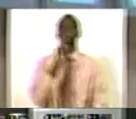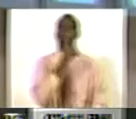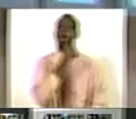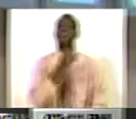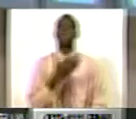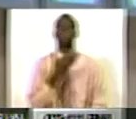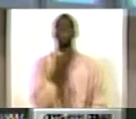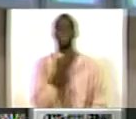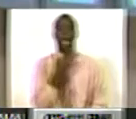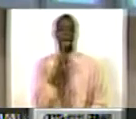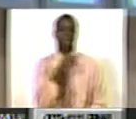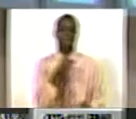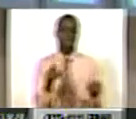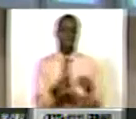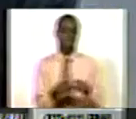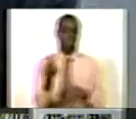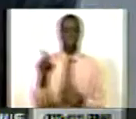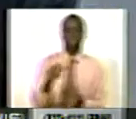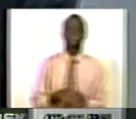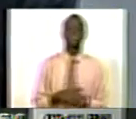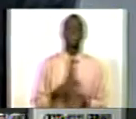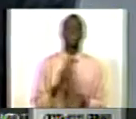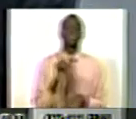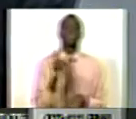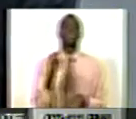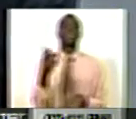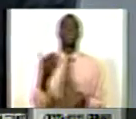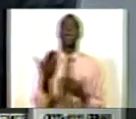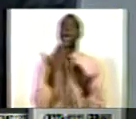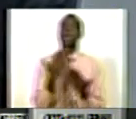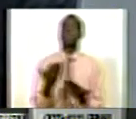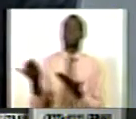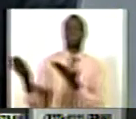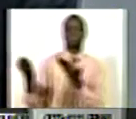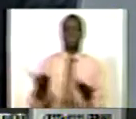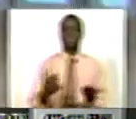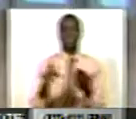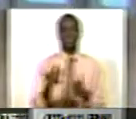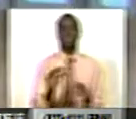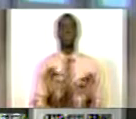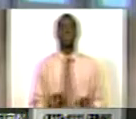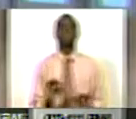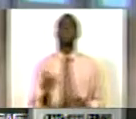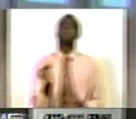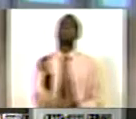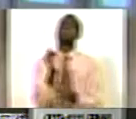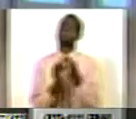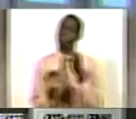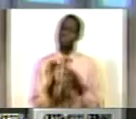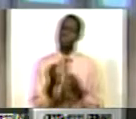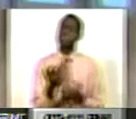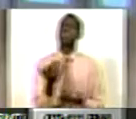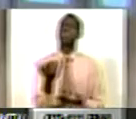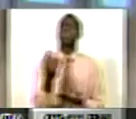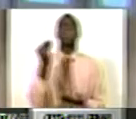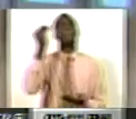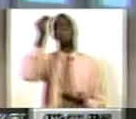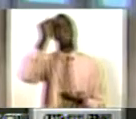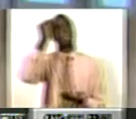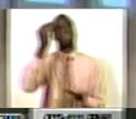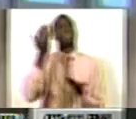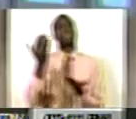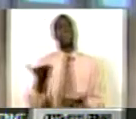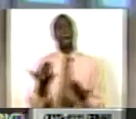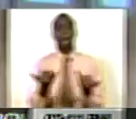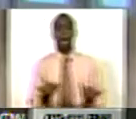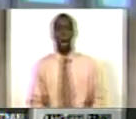Muy buenas tardes, Gustavo, muchísimas gracias por estar con nosotros el día de hoy acá. Nos gustaría conocer tu opinión en relación a lo que se